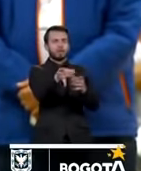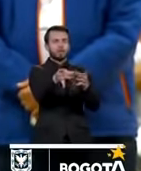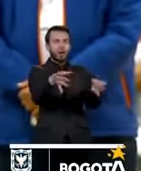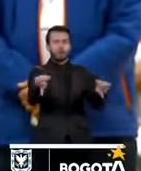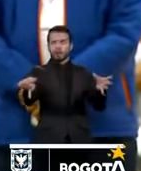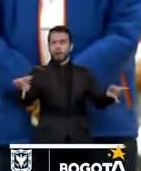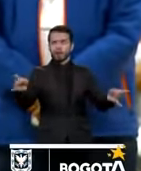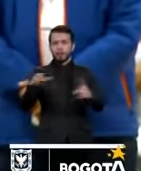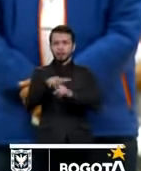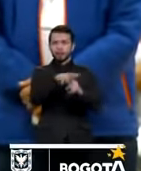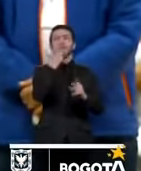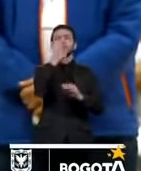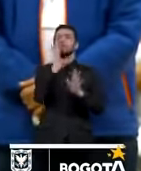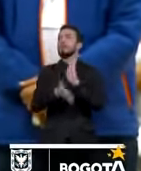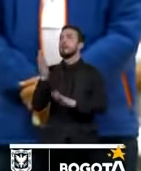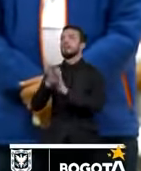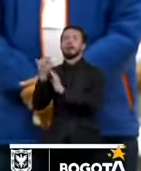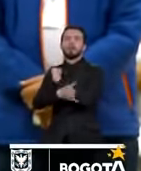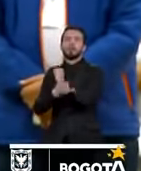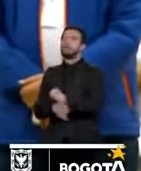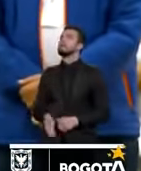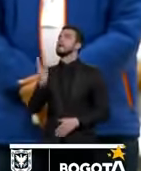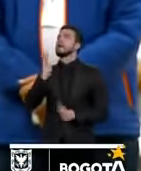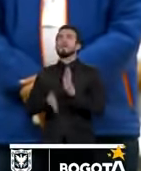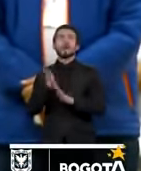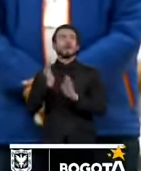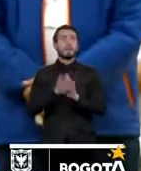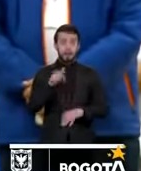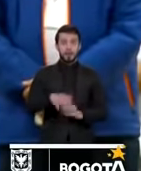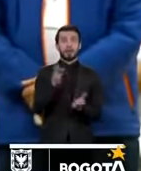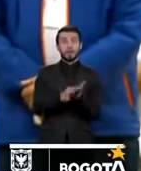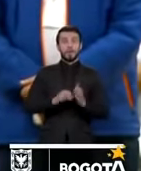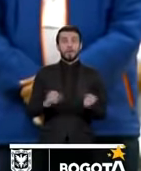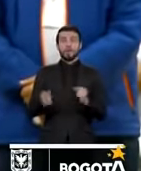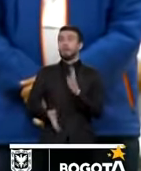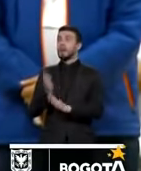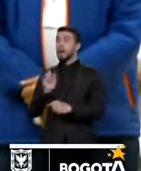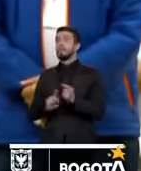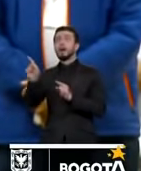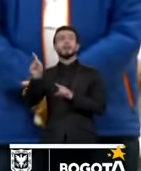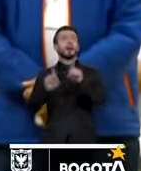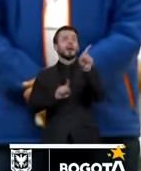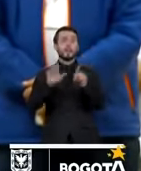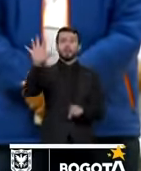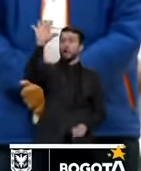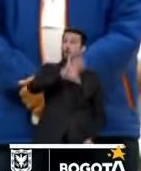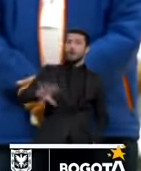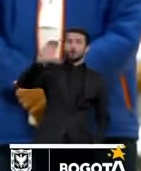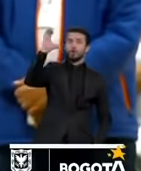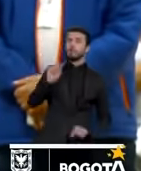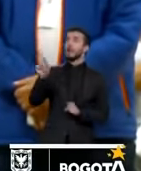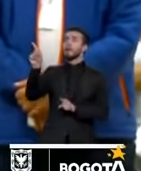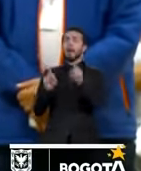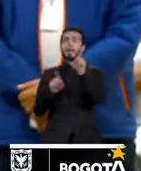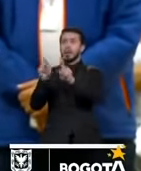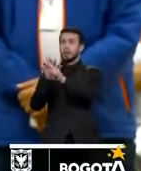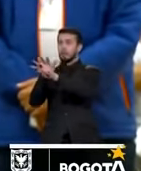pasear por Colombia, contaminamos a Colombia. Entonces aquí nos toca cuidarnos entre todos con mucha